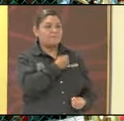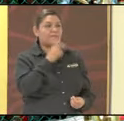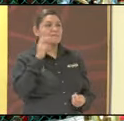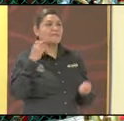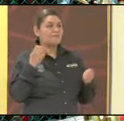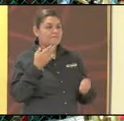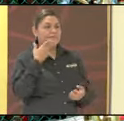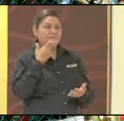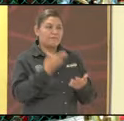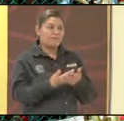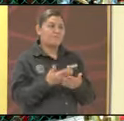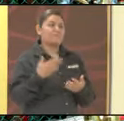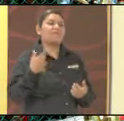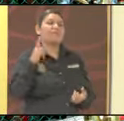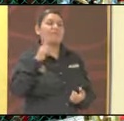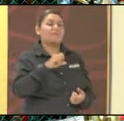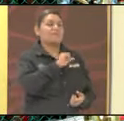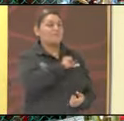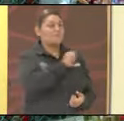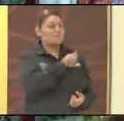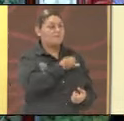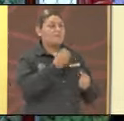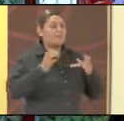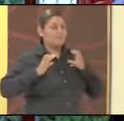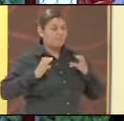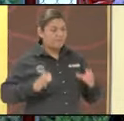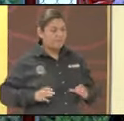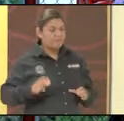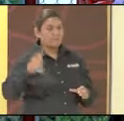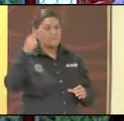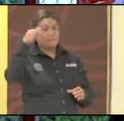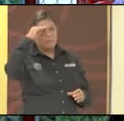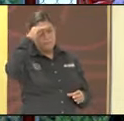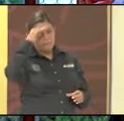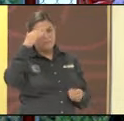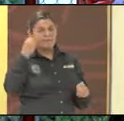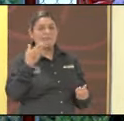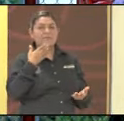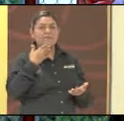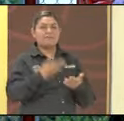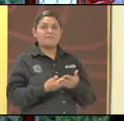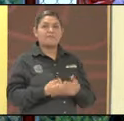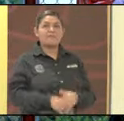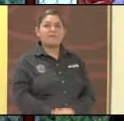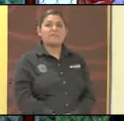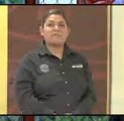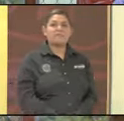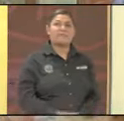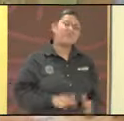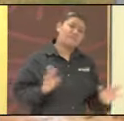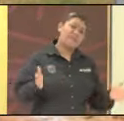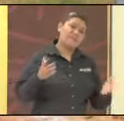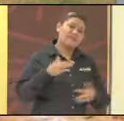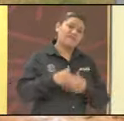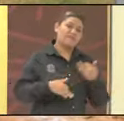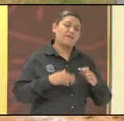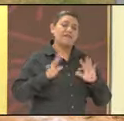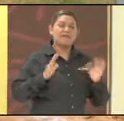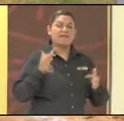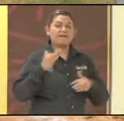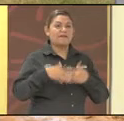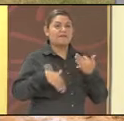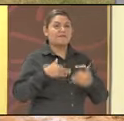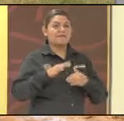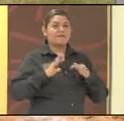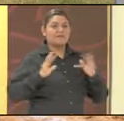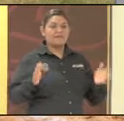bien con la salud física, mental y la salud social. Muy bien, pues creo que es todo ya